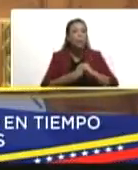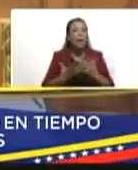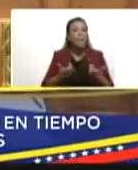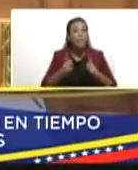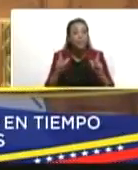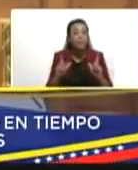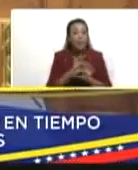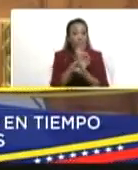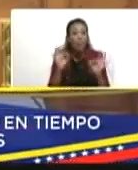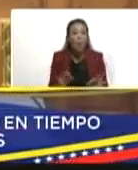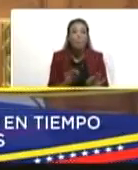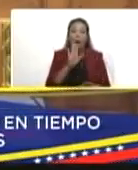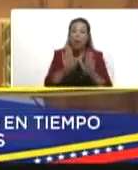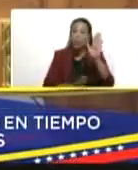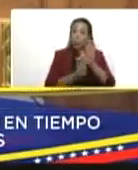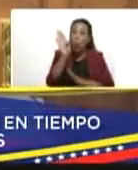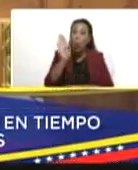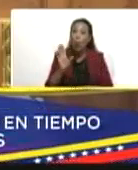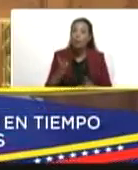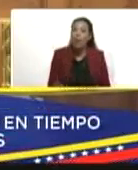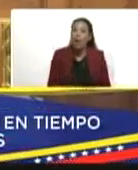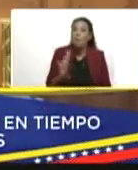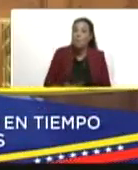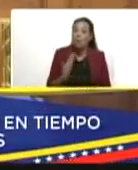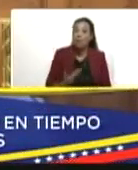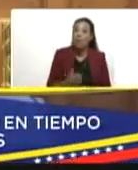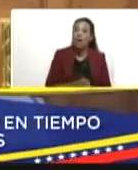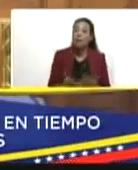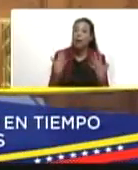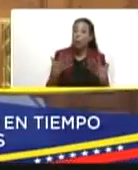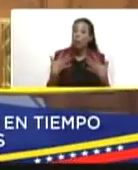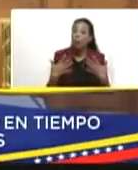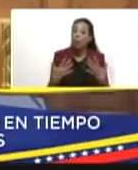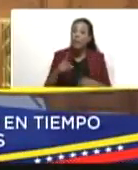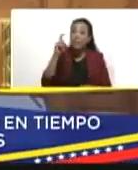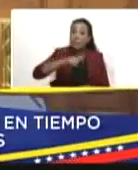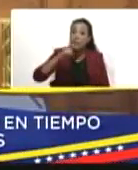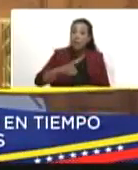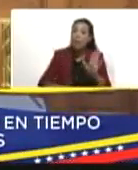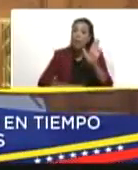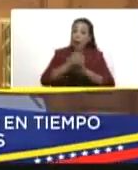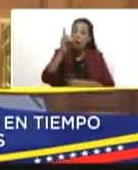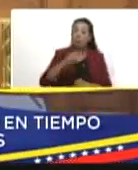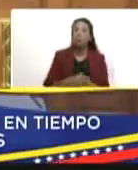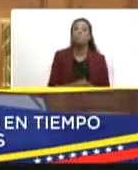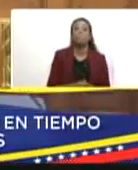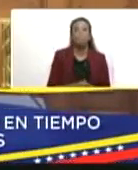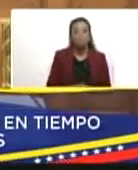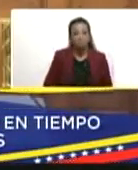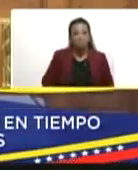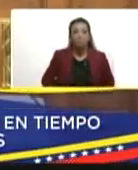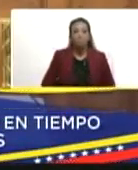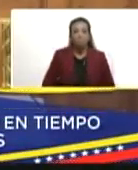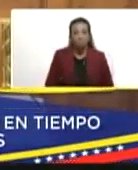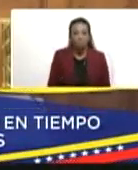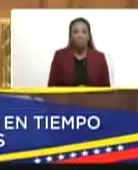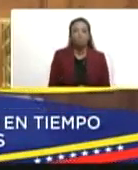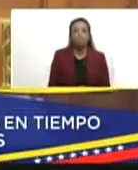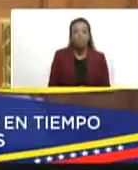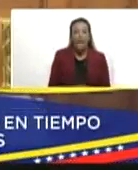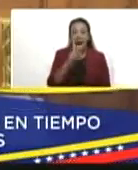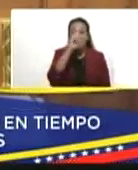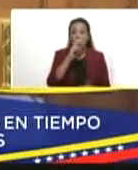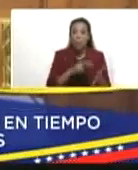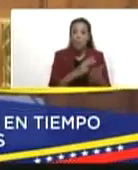permitieron avanzar en las dimensiones prioritarias urgentes y necesarias de la patria el año